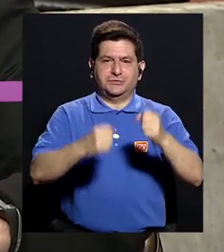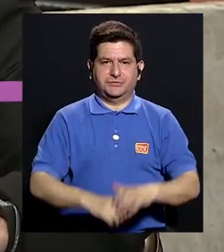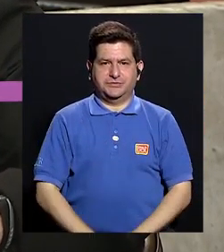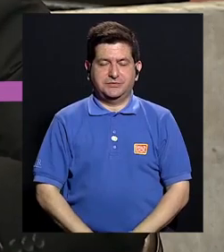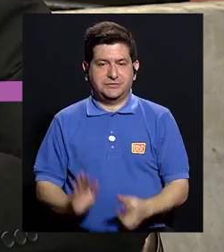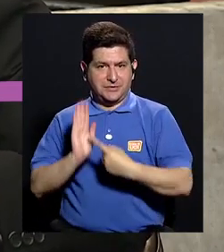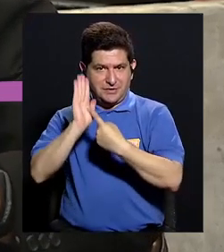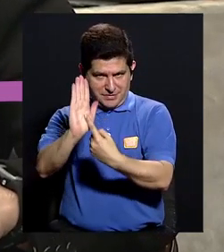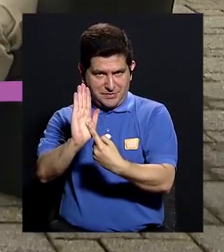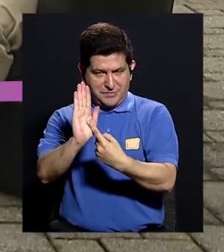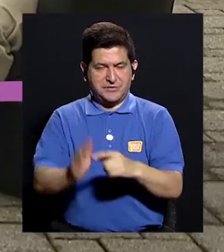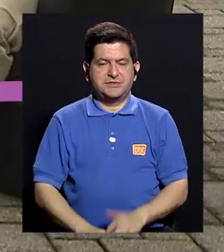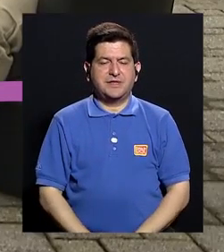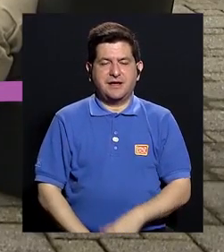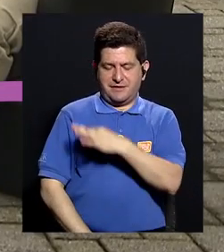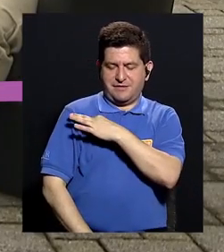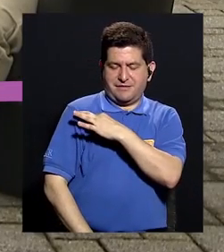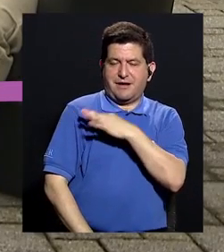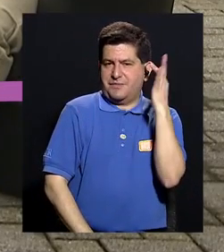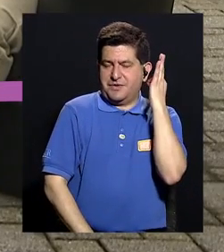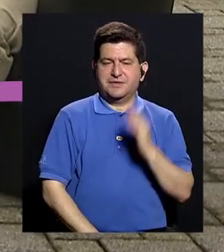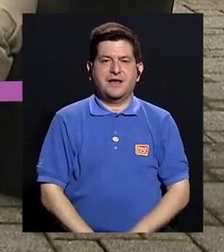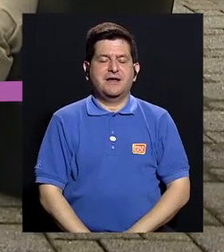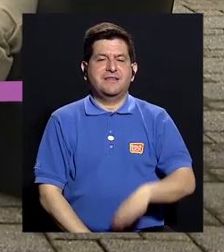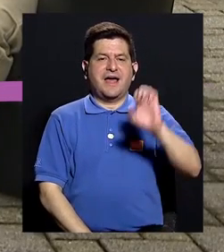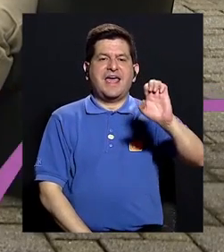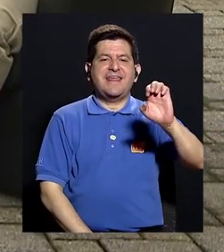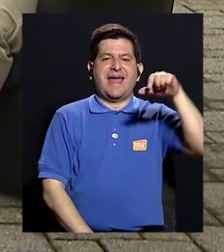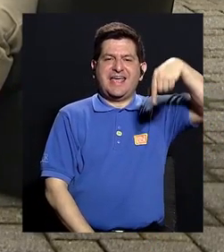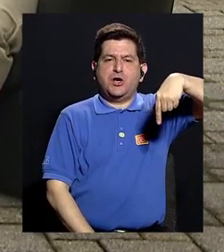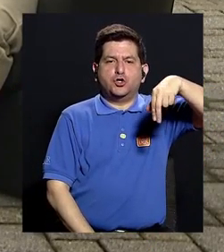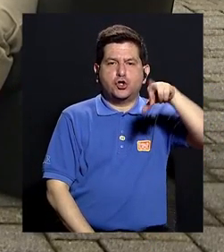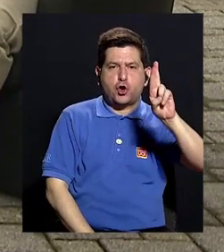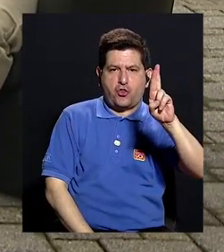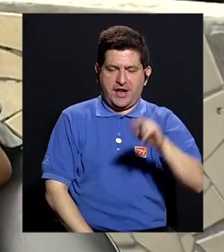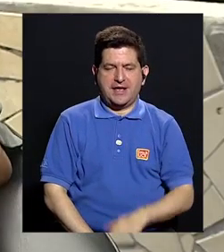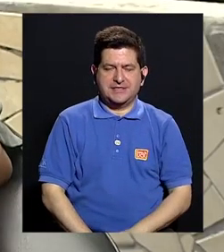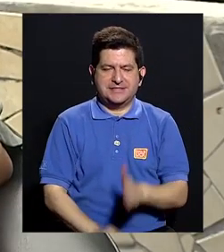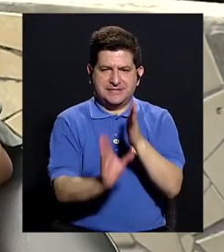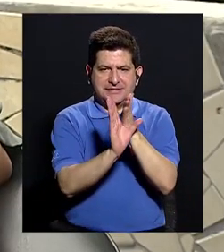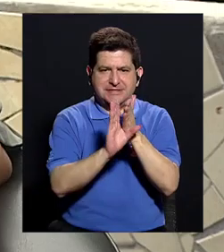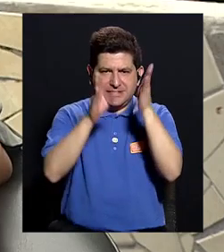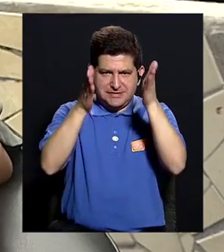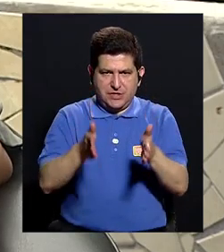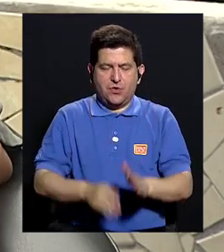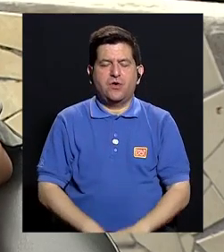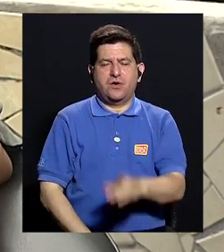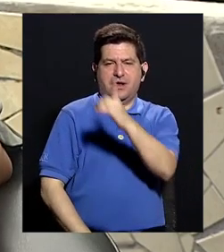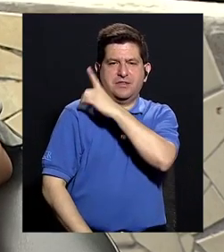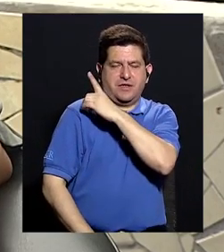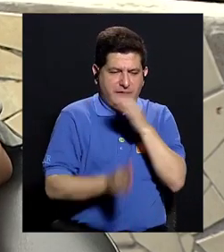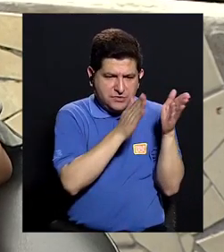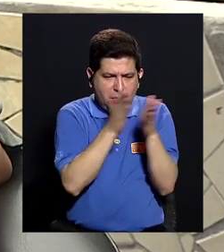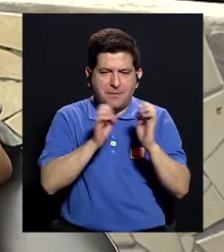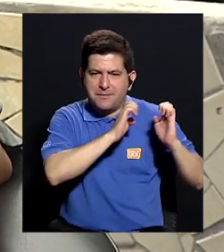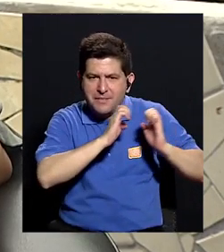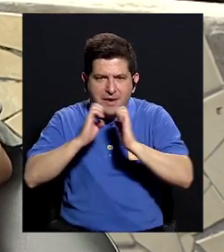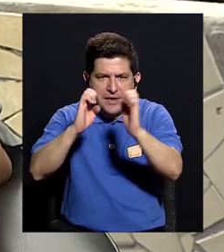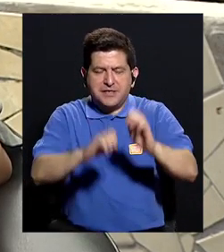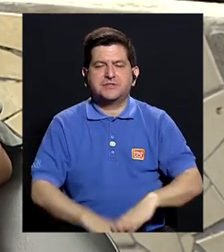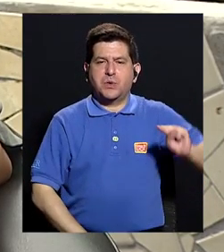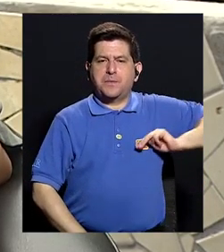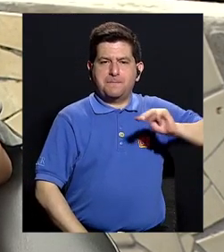Les presentamos para ello a nuestra invitada, ella es Eda Quirol Rodríguez, psicóloga de la Dirección de Planificación